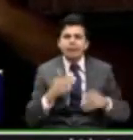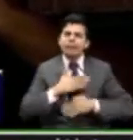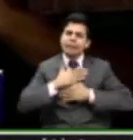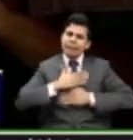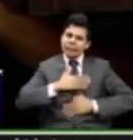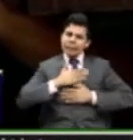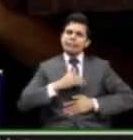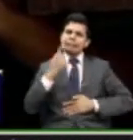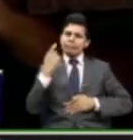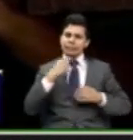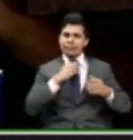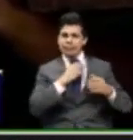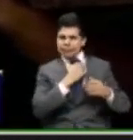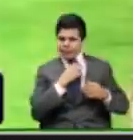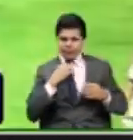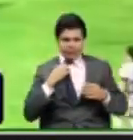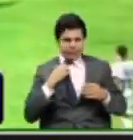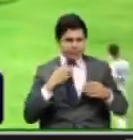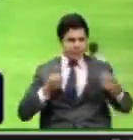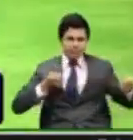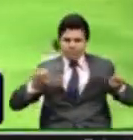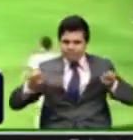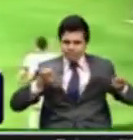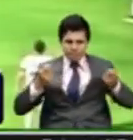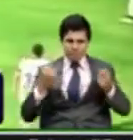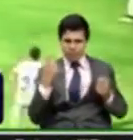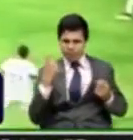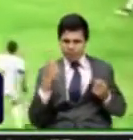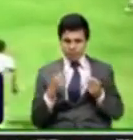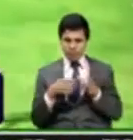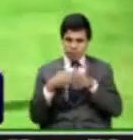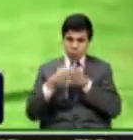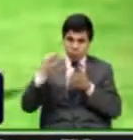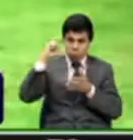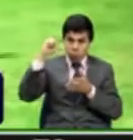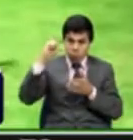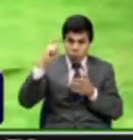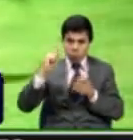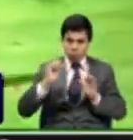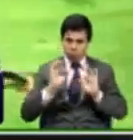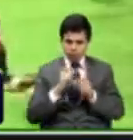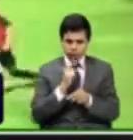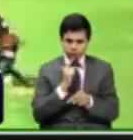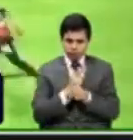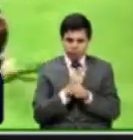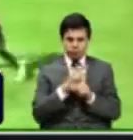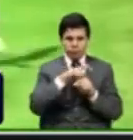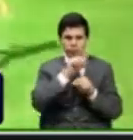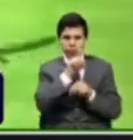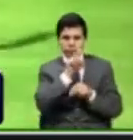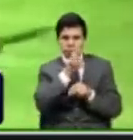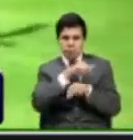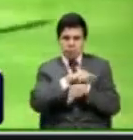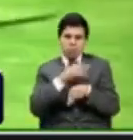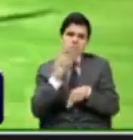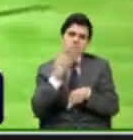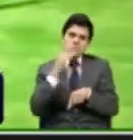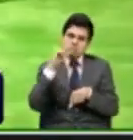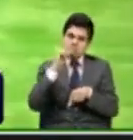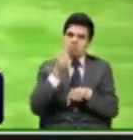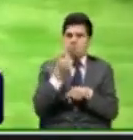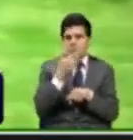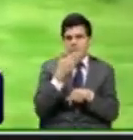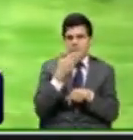mucho de nosotros, tener esa tranquilidad. Cúcuta Deportivo hizo un aceptable compromiso durante 63 minutos, pero el primer